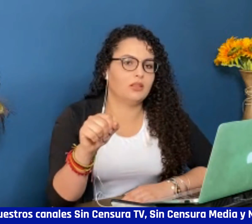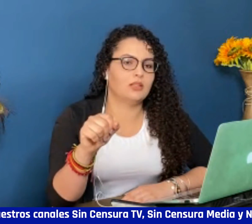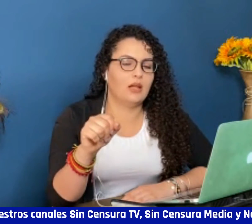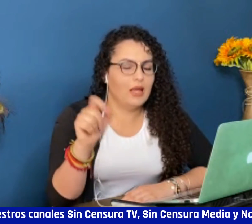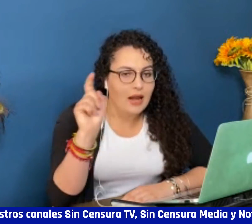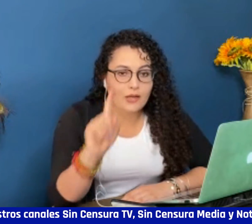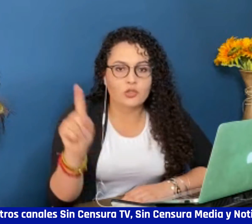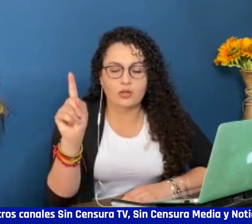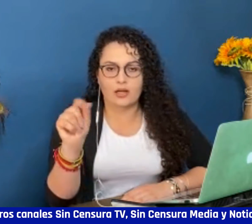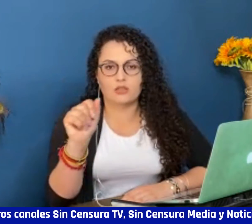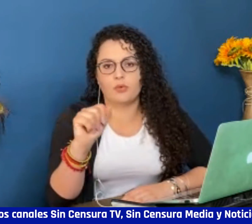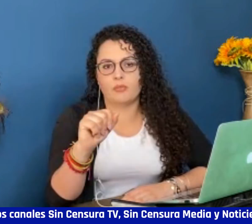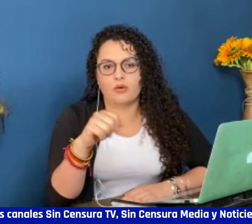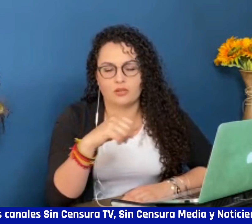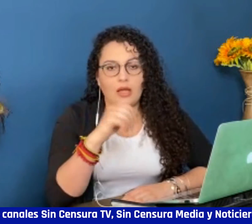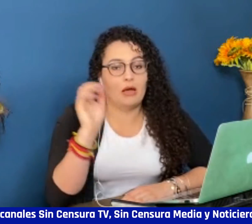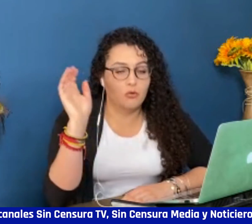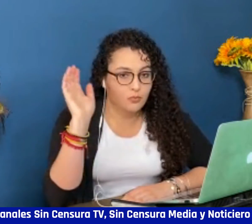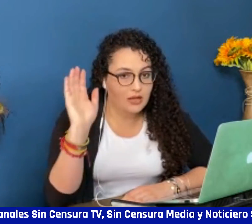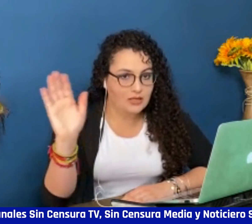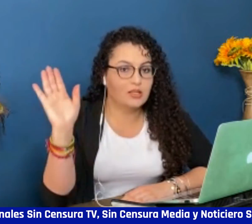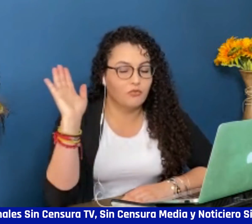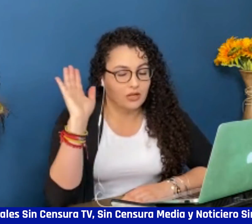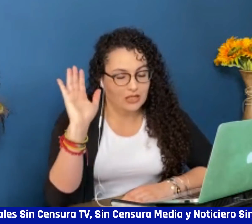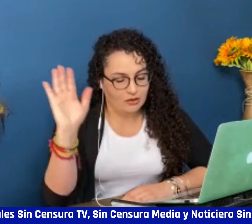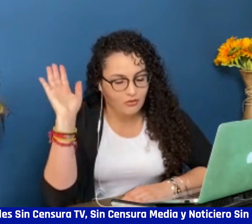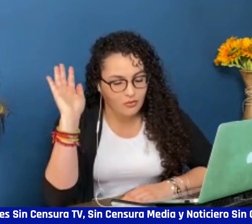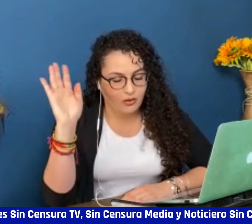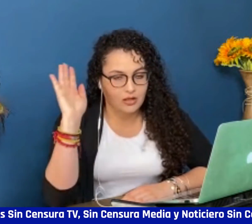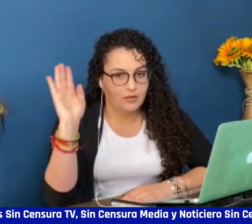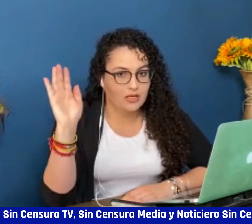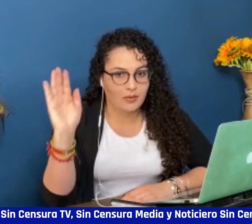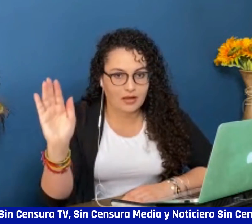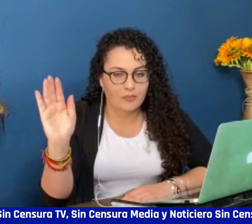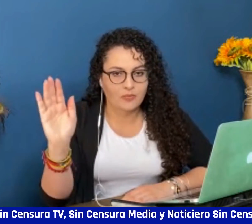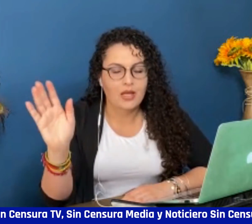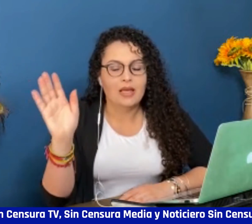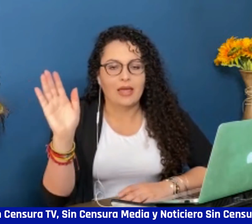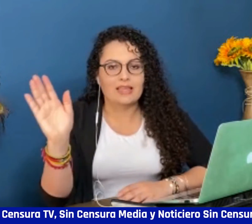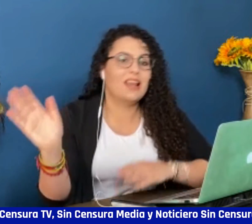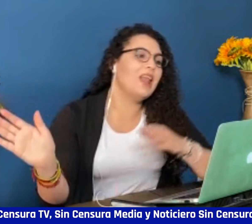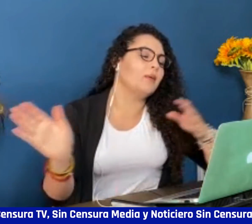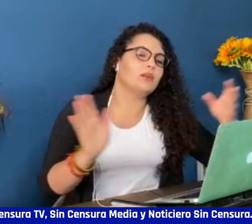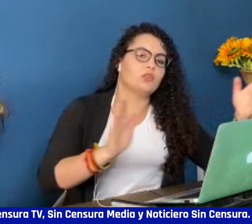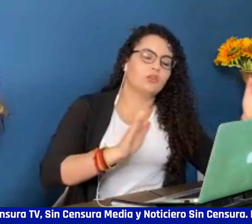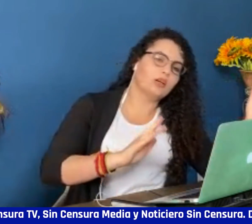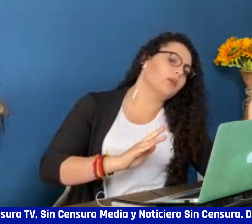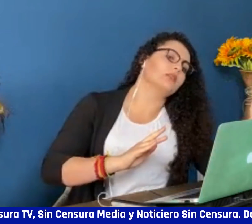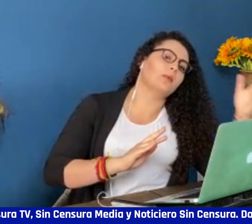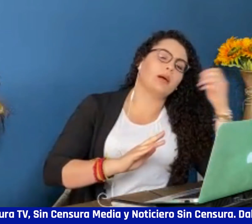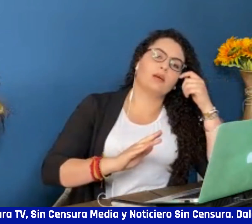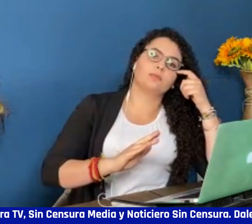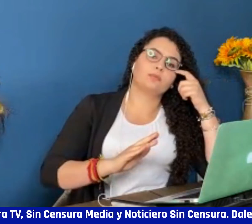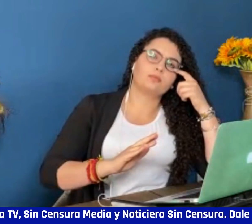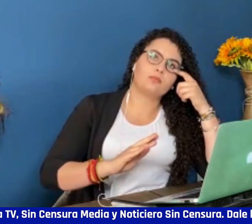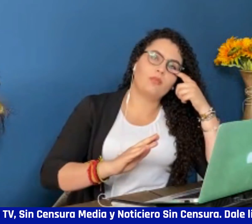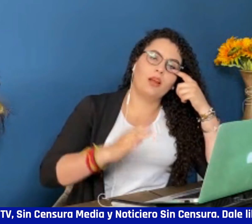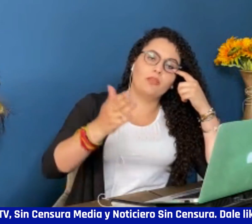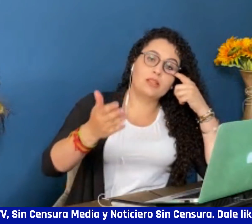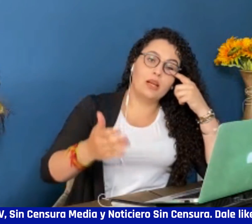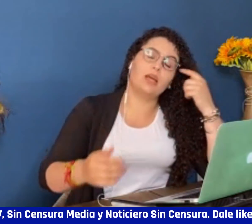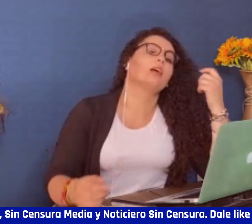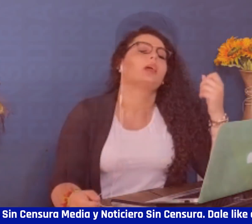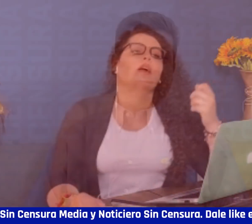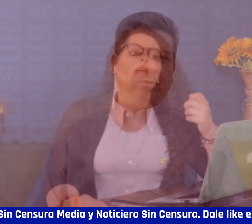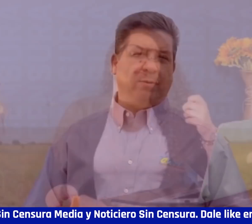particularmente del hecho que la Suprema Corte hubiese fallado a favor de Cabeza de Vaca. que es la versión de Cabeza de Vaca.